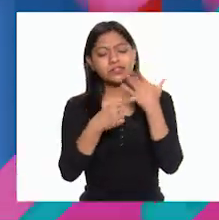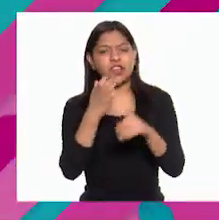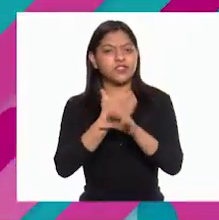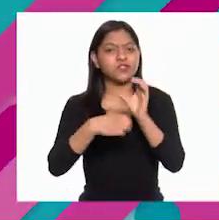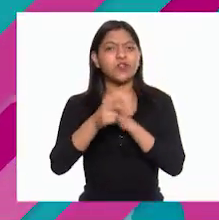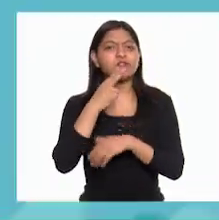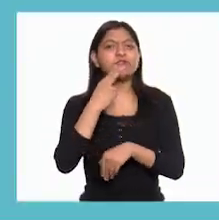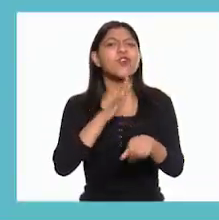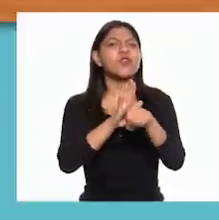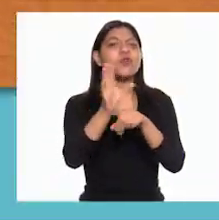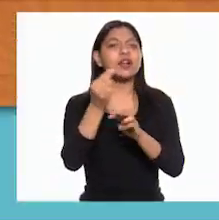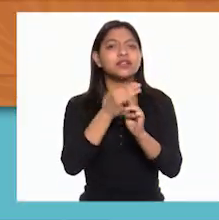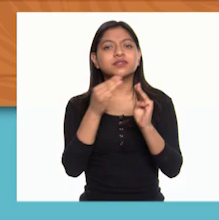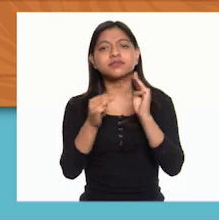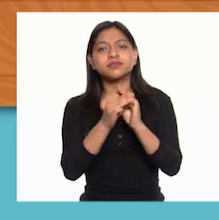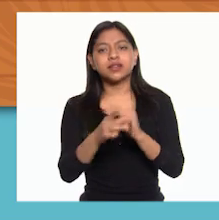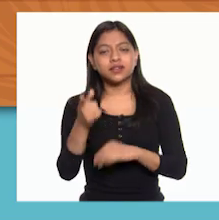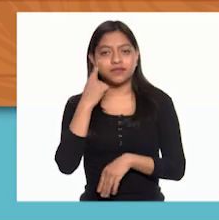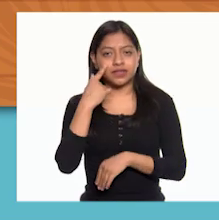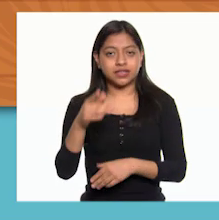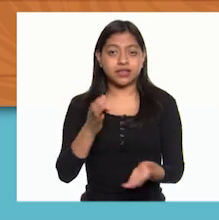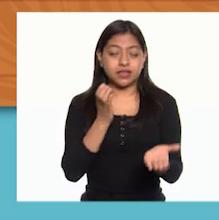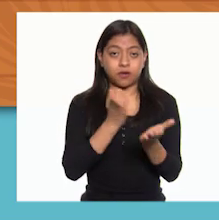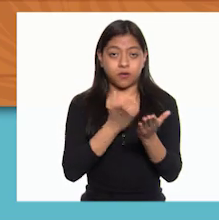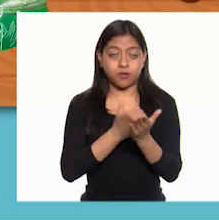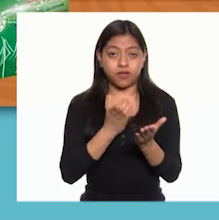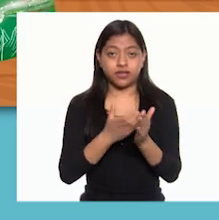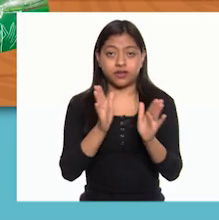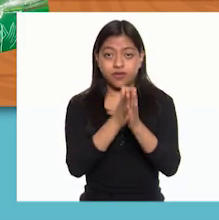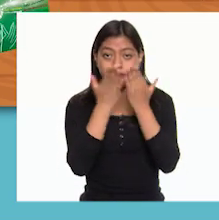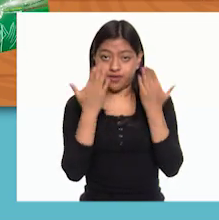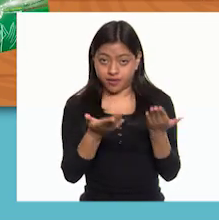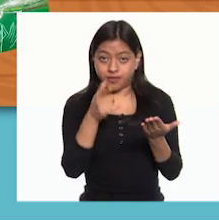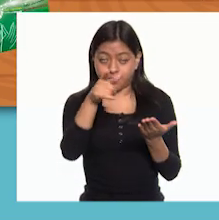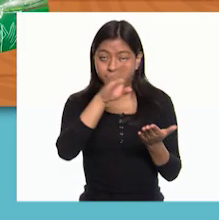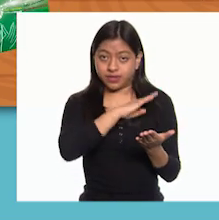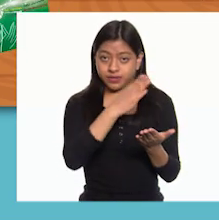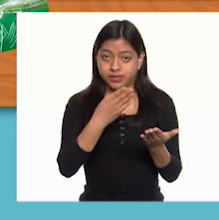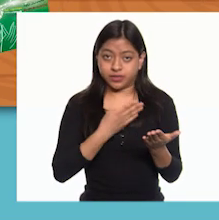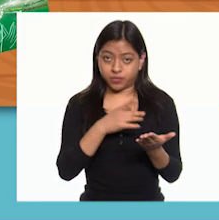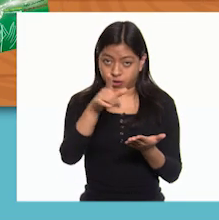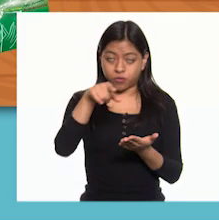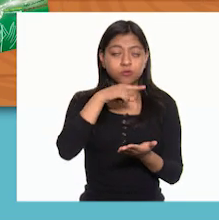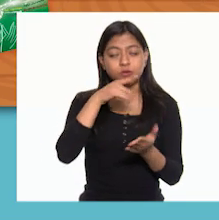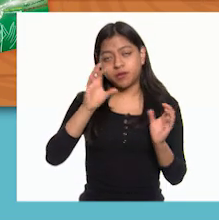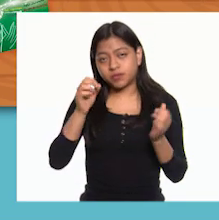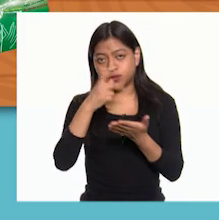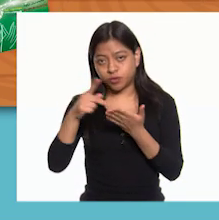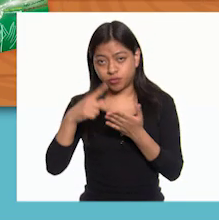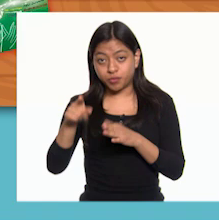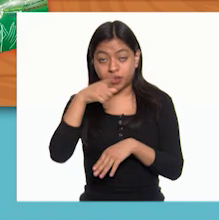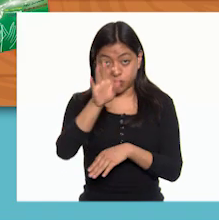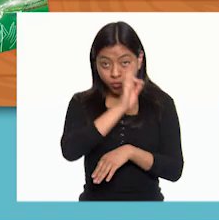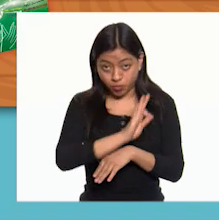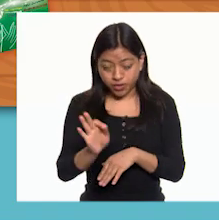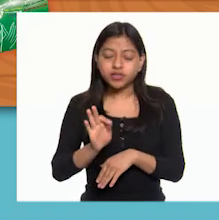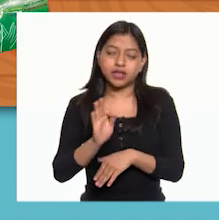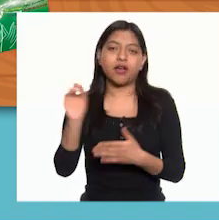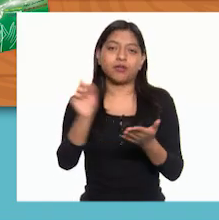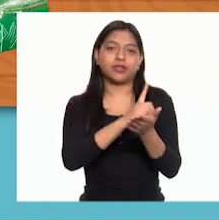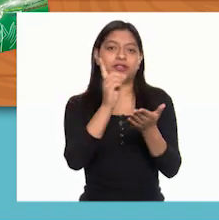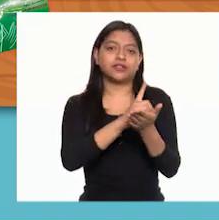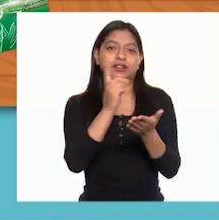necesitar? Vamos a necesitar cuaderno, libro de texto de español, algo con que anotar y, de ser posible, un